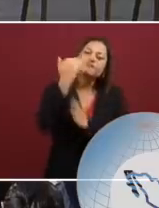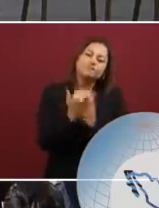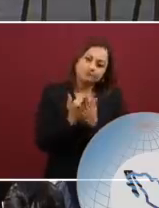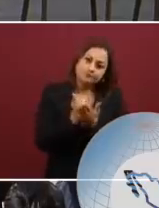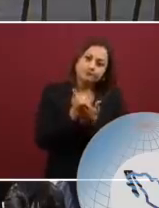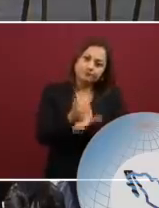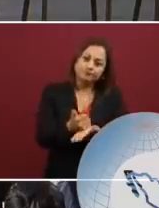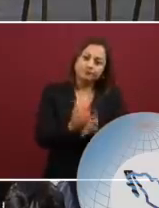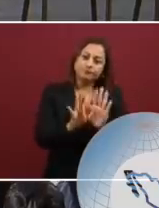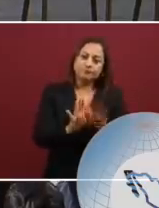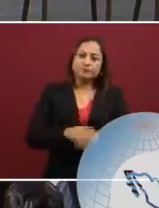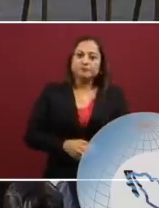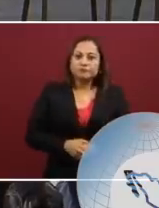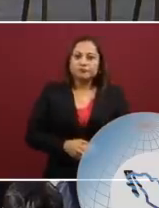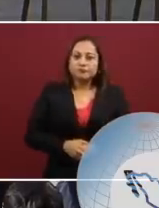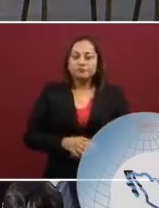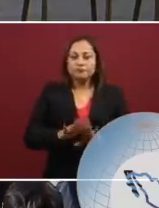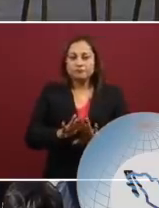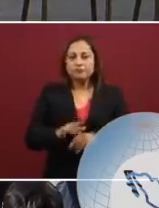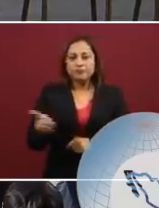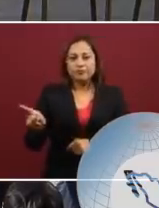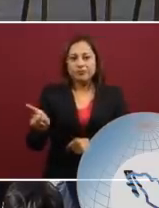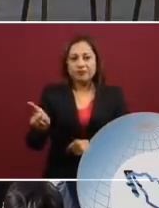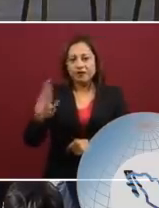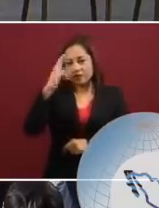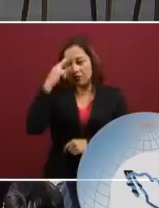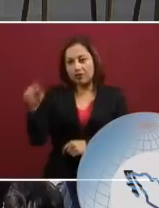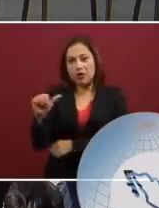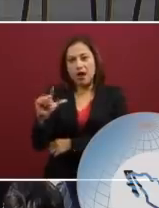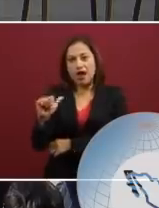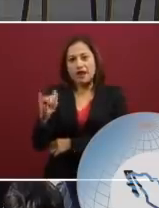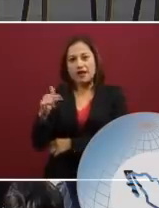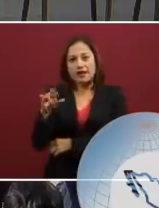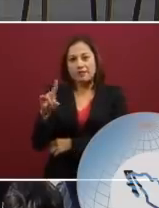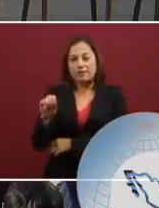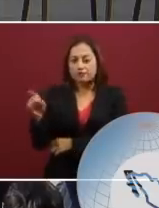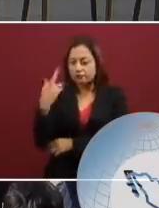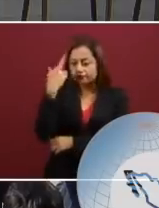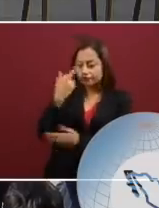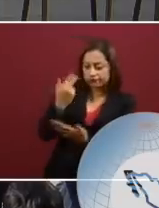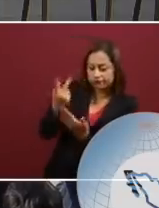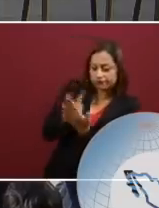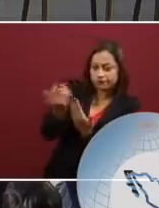Sí, por el momento, inclusive le tocó a Alejandro también revisarlo y no es un proyecto viable.